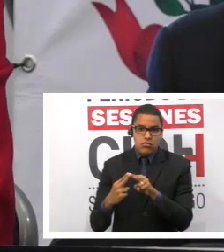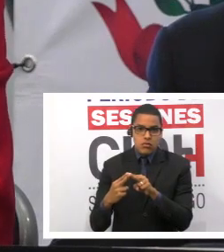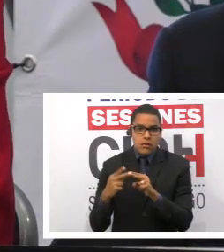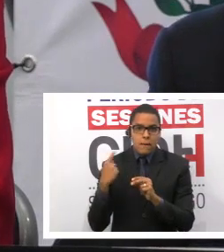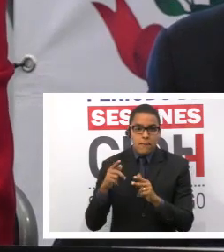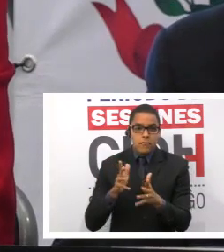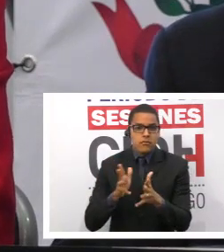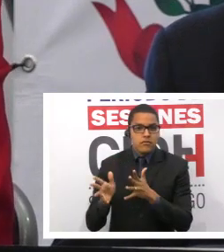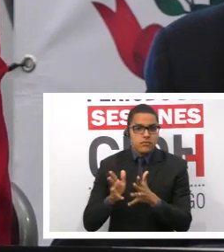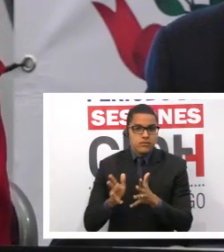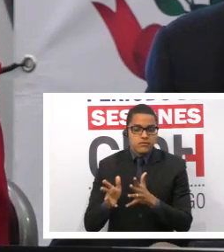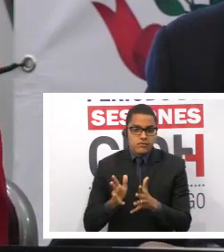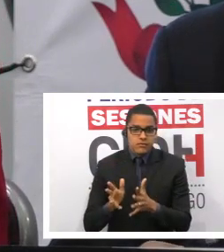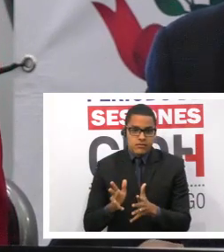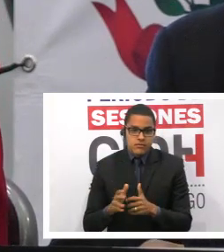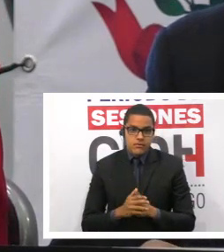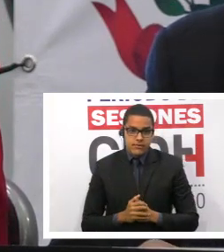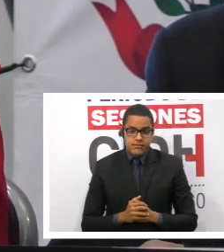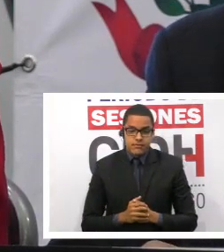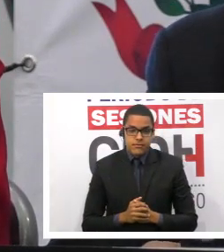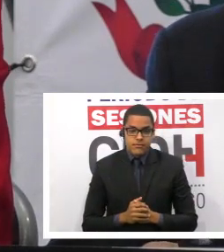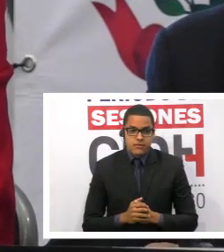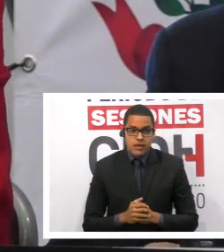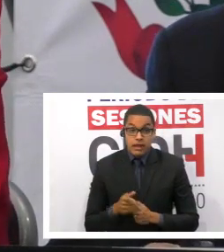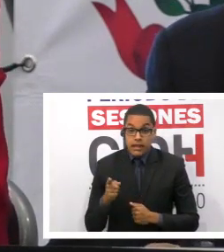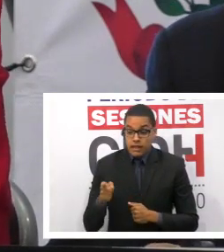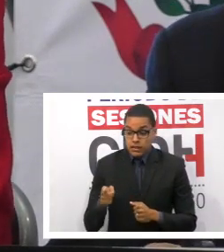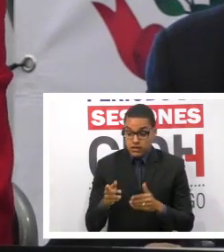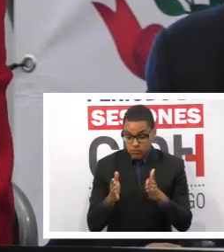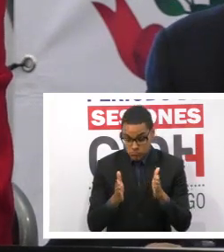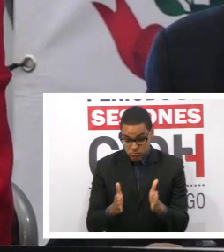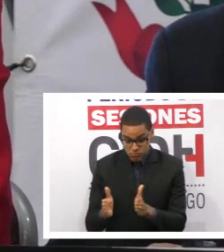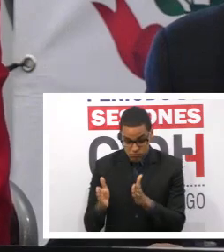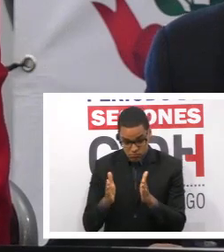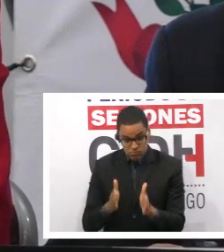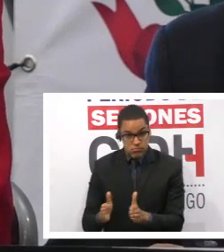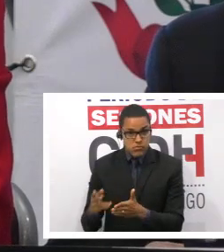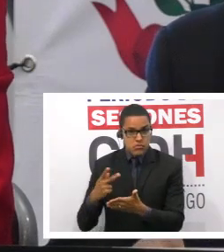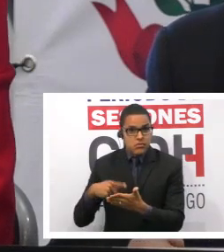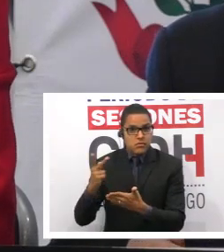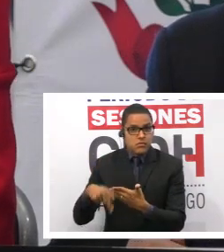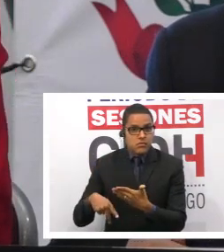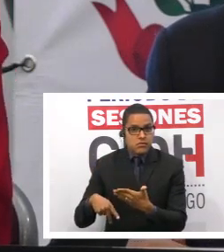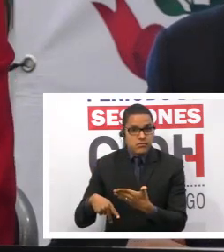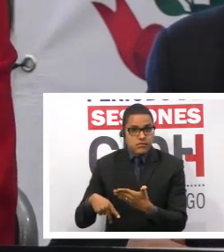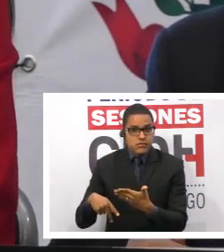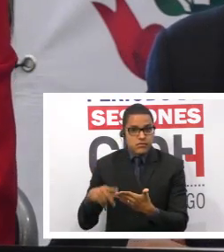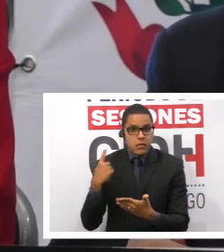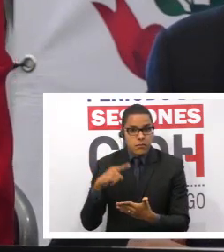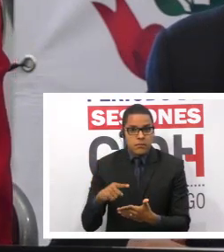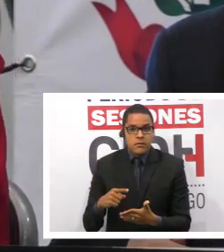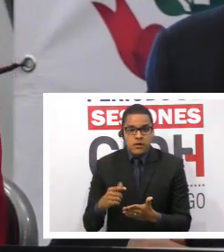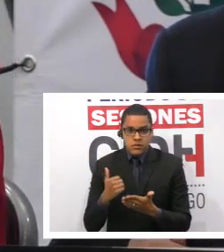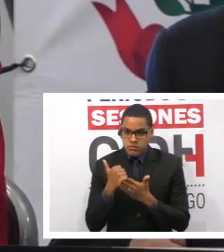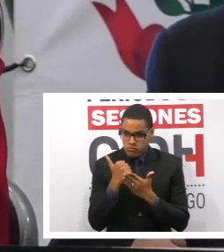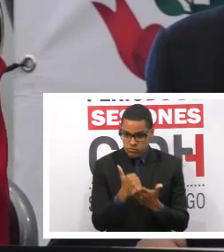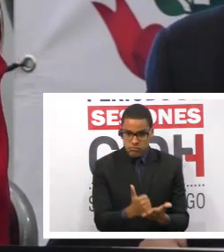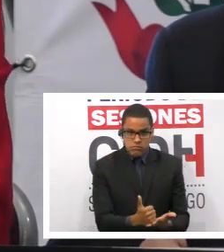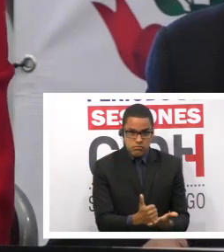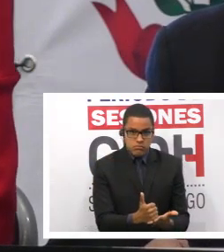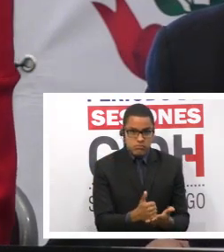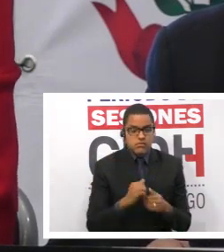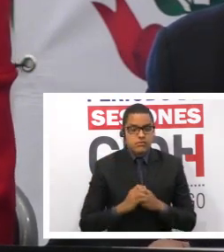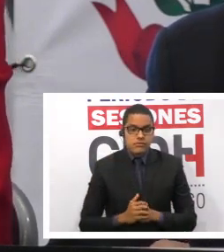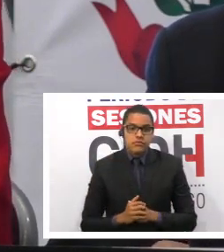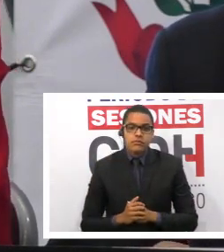los derechos humanos que está elaborando y como también desde el sistema interamericano tenemos la oportunidad y la necesidad de acudir a